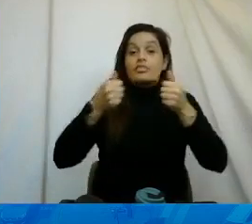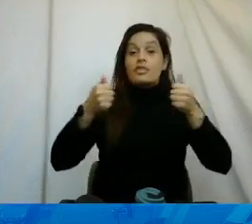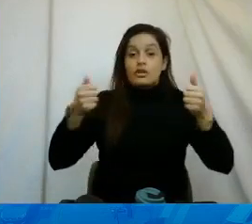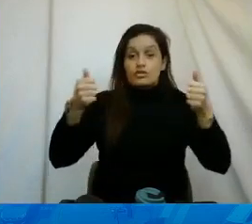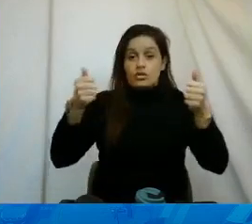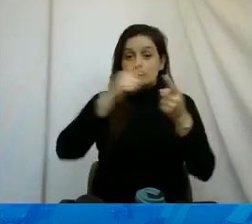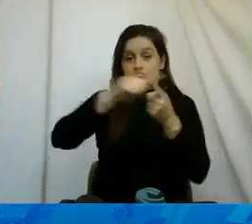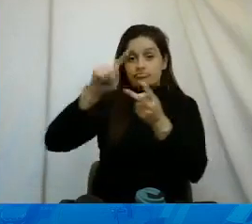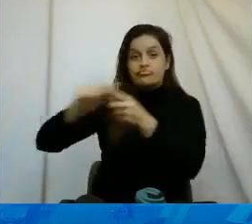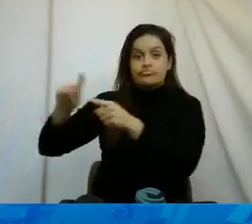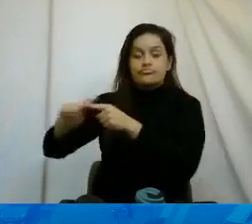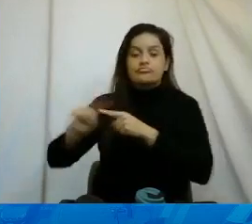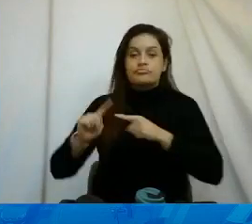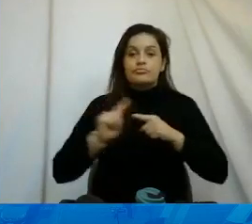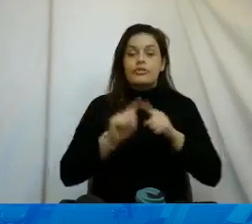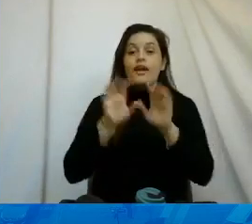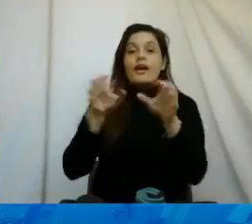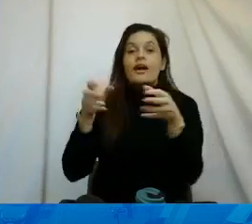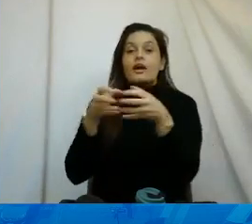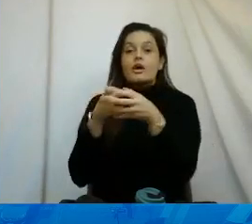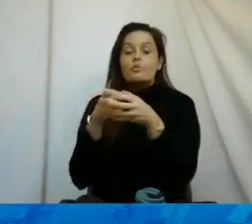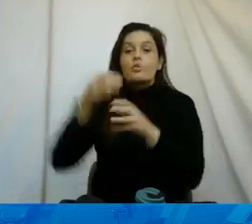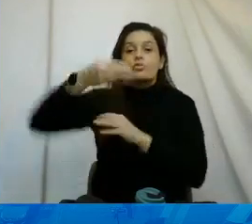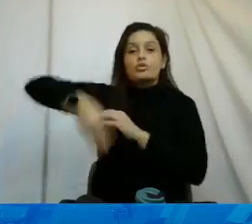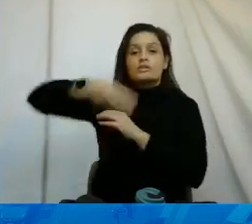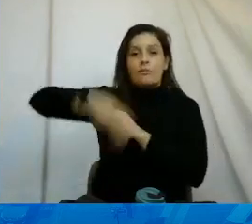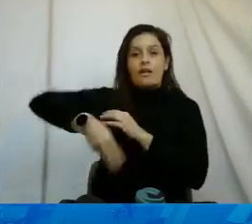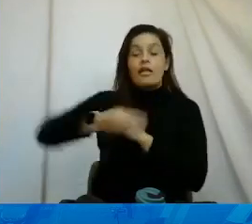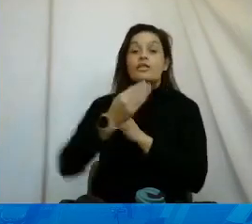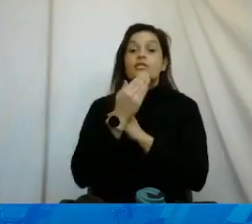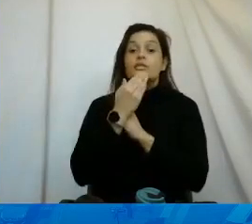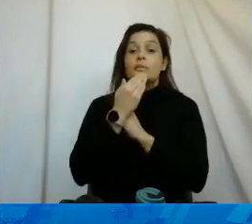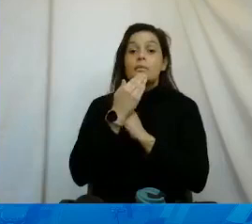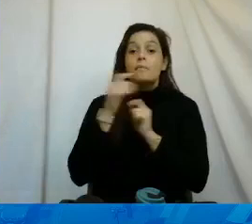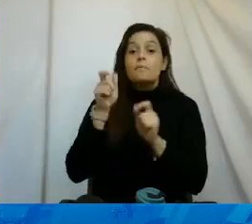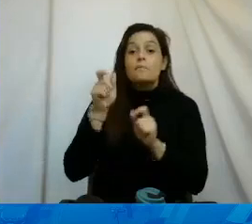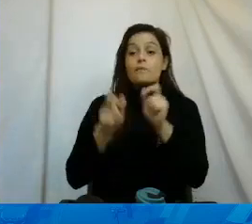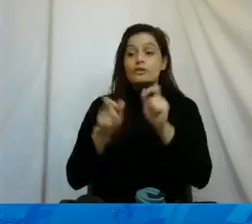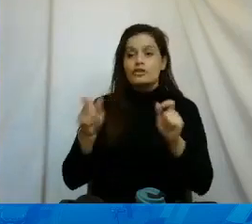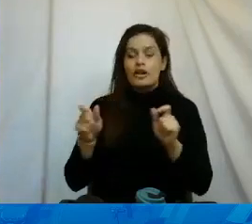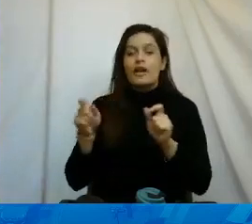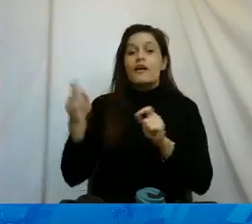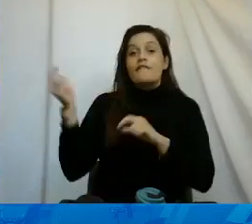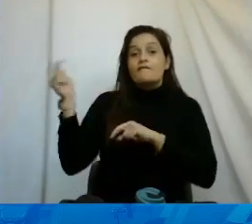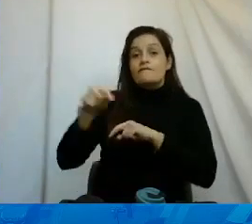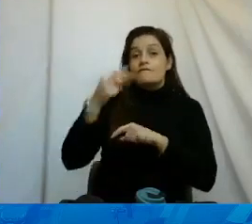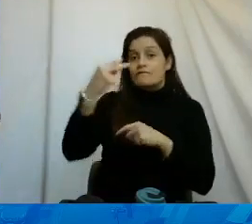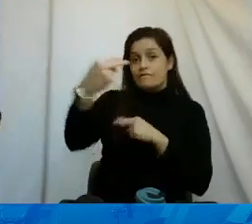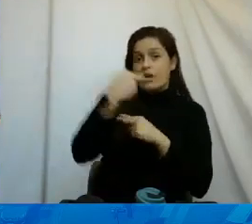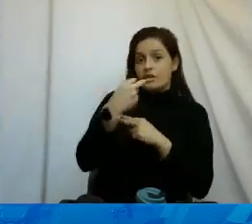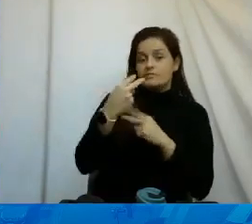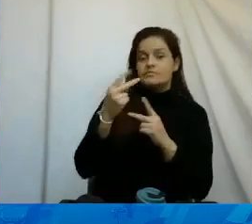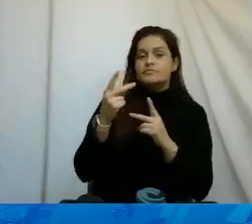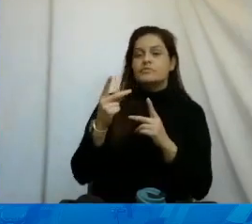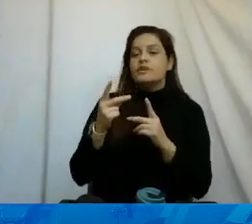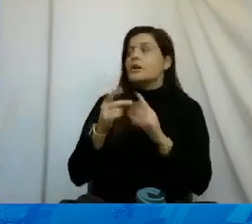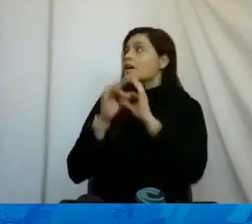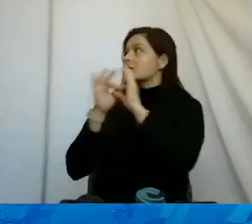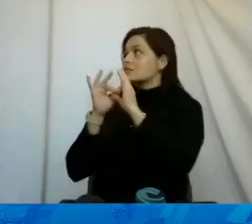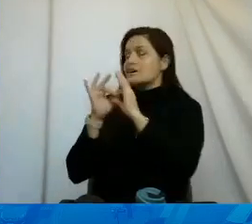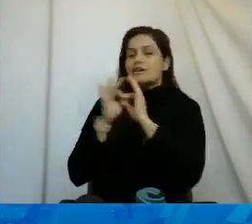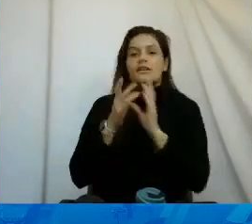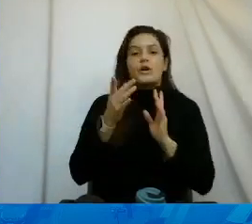directores, al equipo del municipio y a las personas que están presenciando tanto en